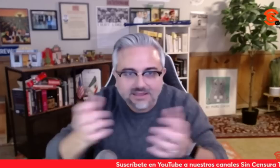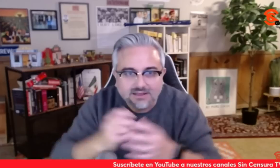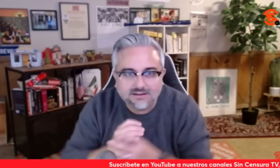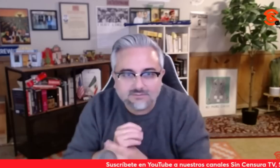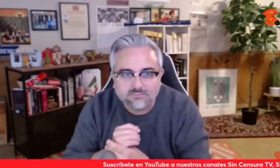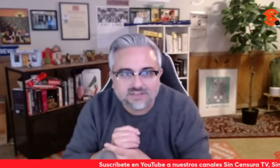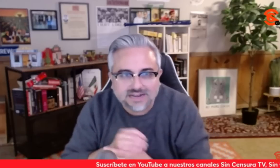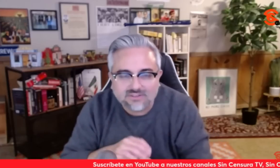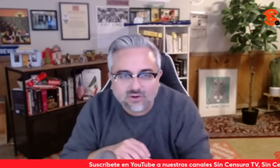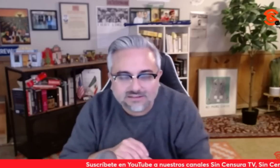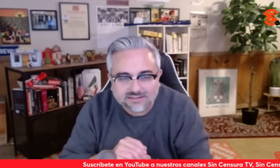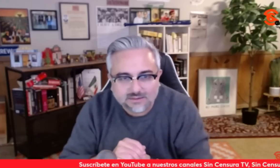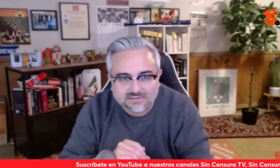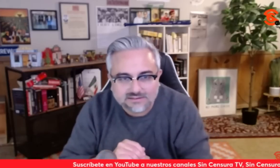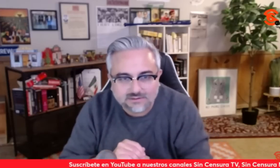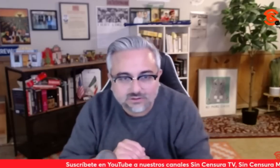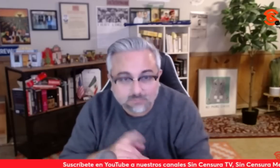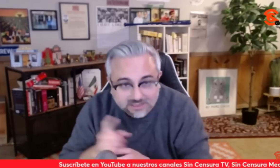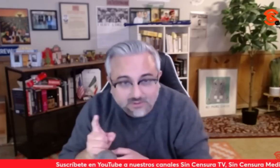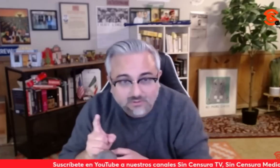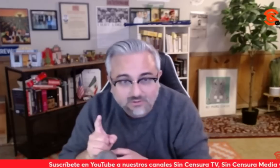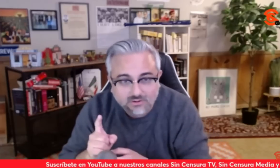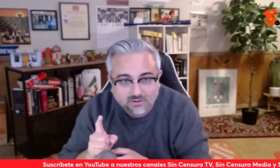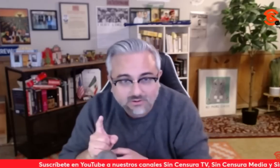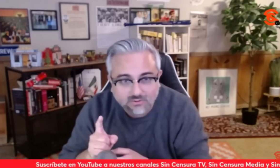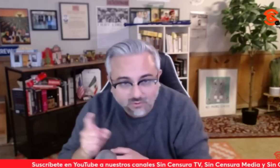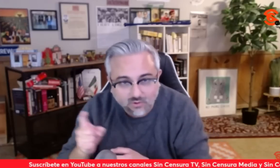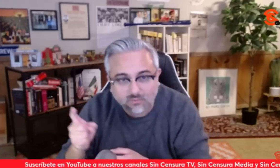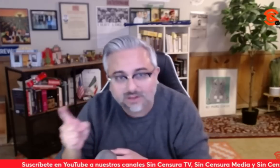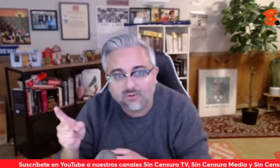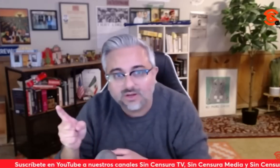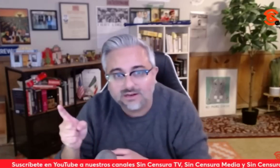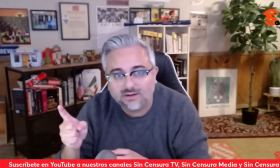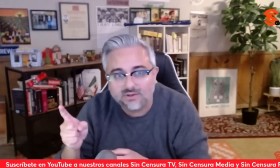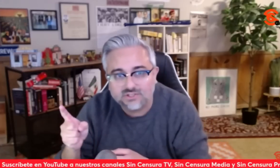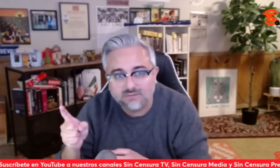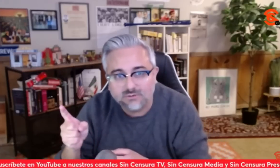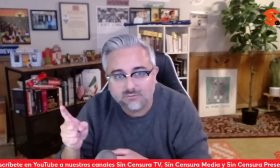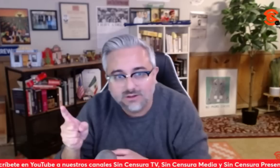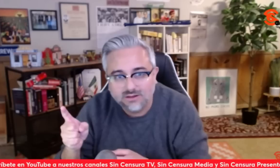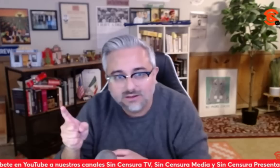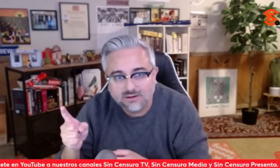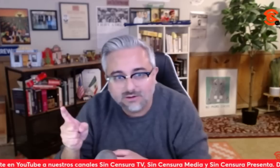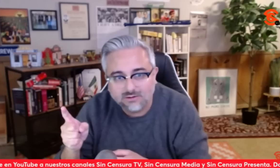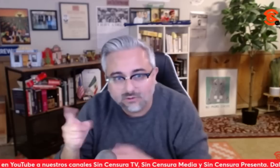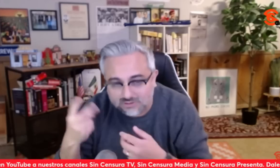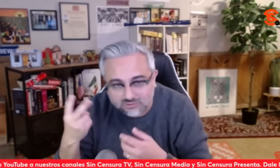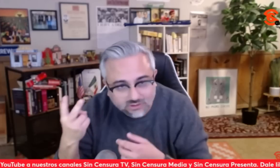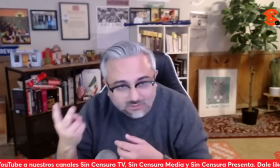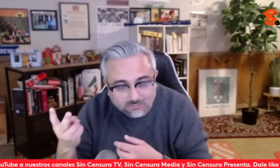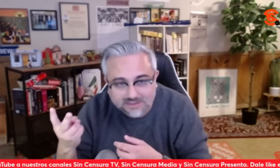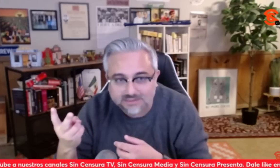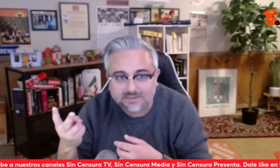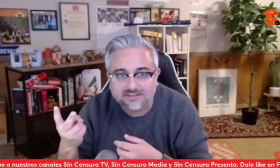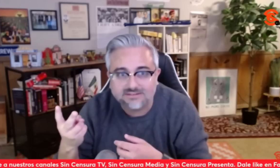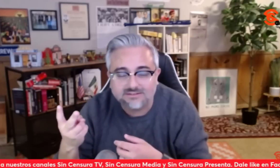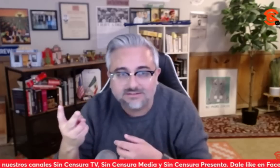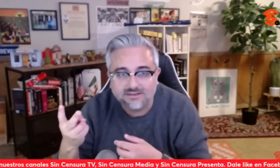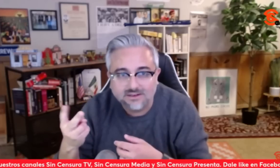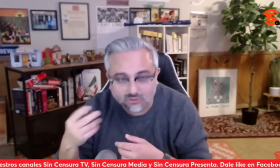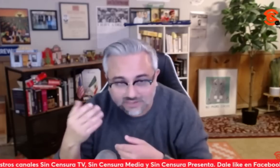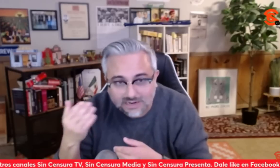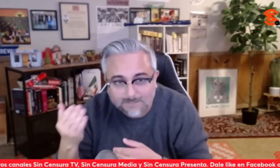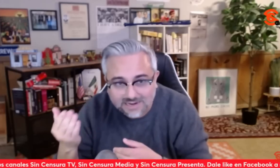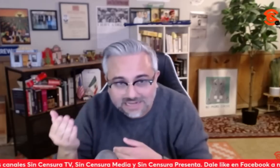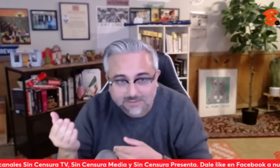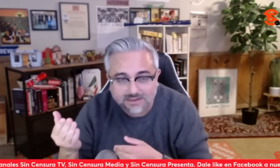están cerrando las entrevistas a usted, pero cuando, como la doctora Claudia Sheinbaum, nos mencionan un par de veces,